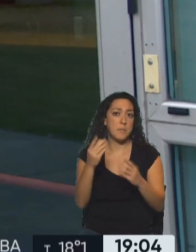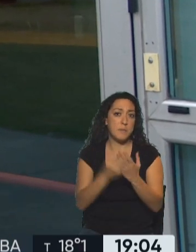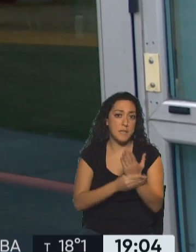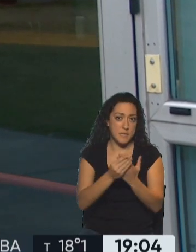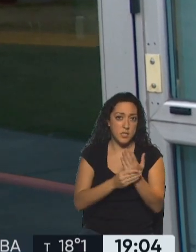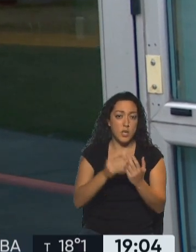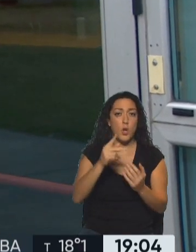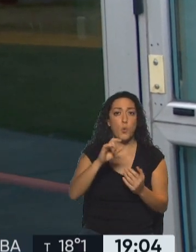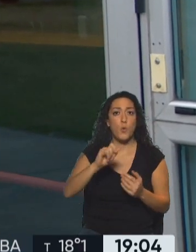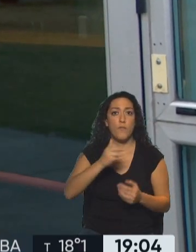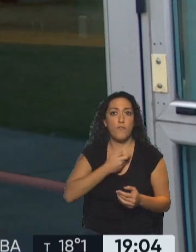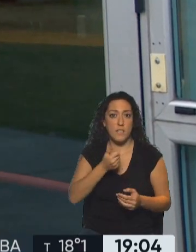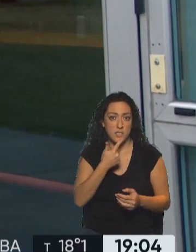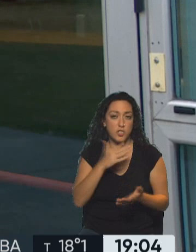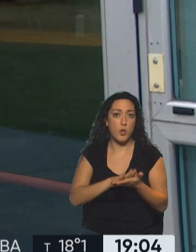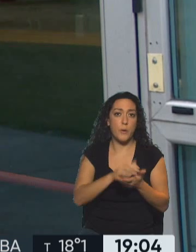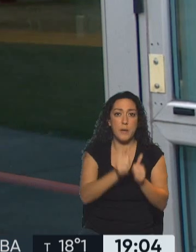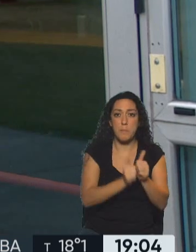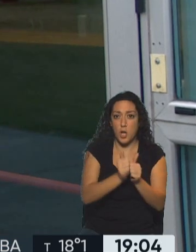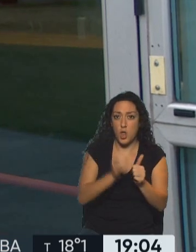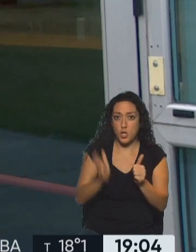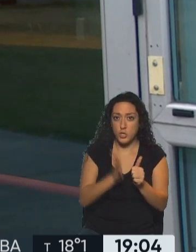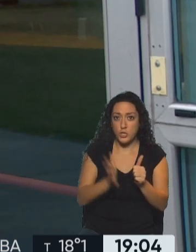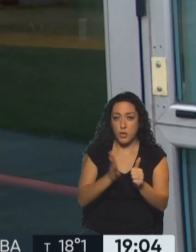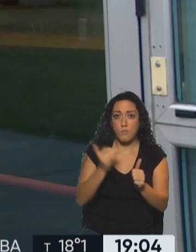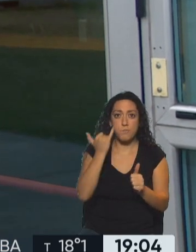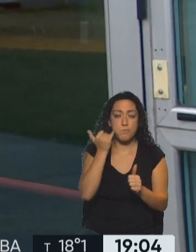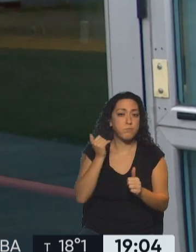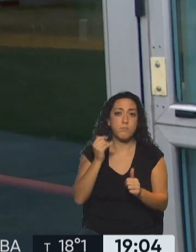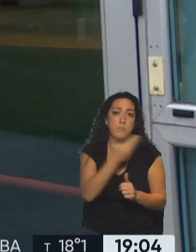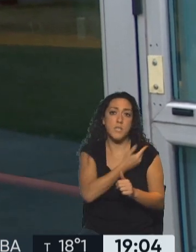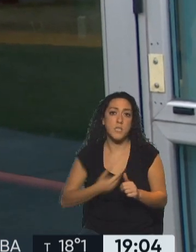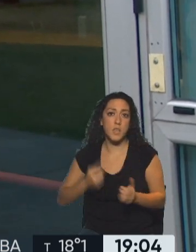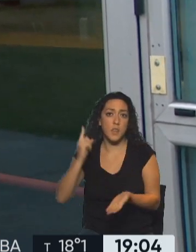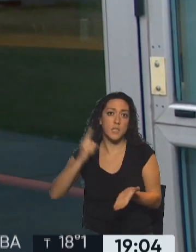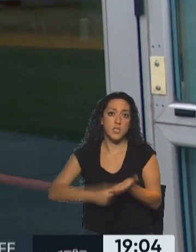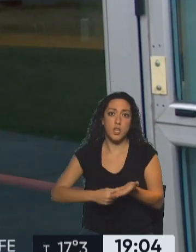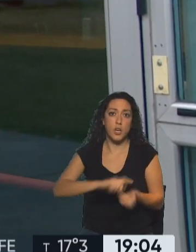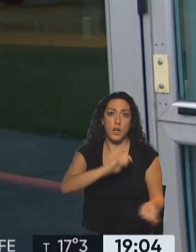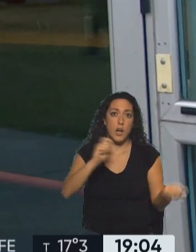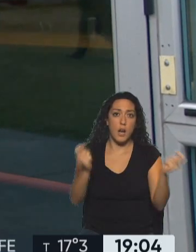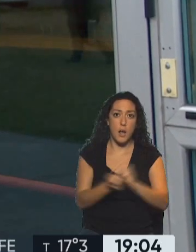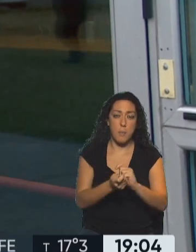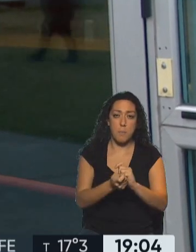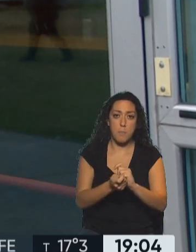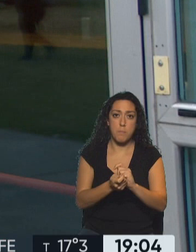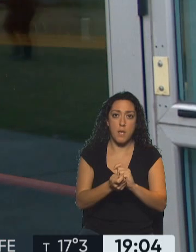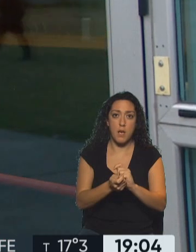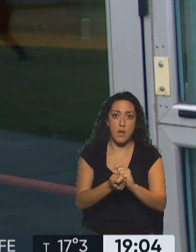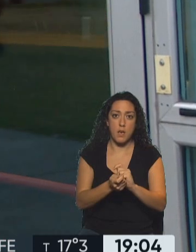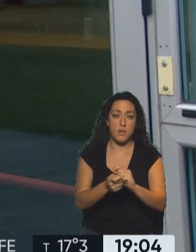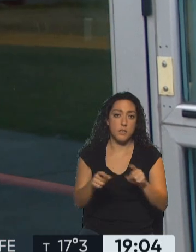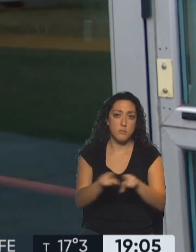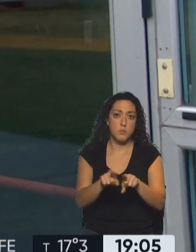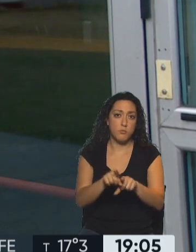del espacio de la producción, acaba de decidir el presidente de la República, a partir incluso de una decisión del propio